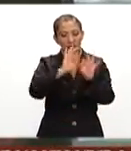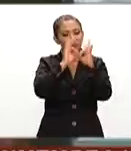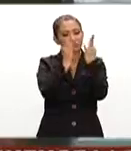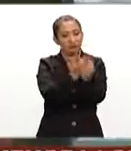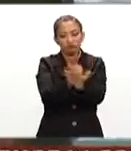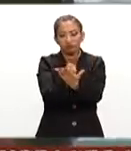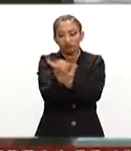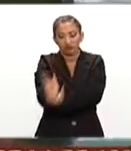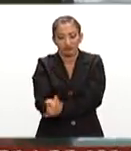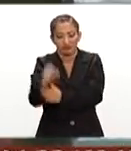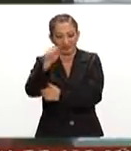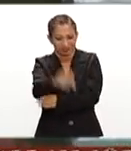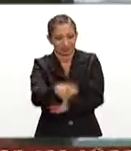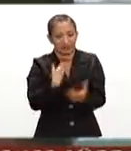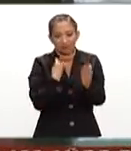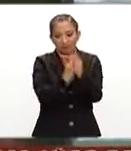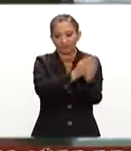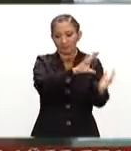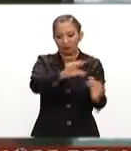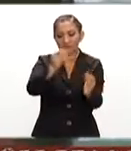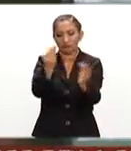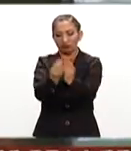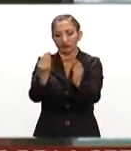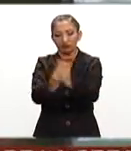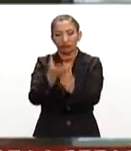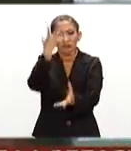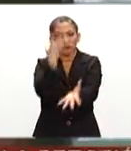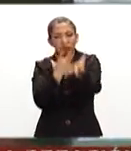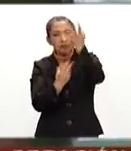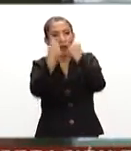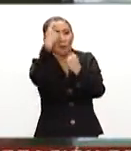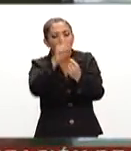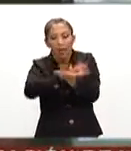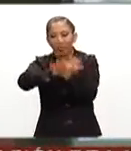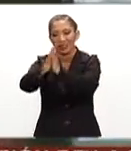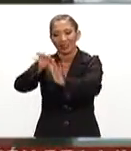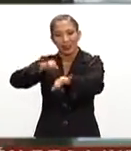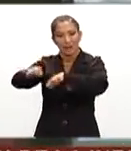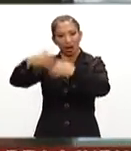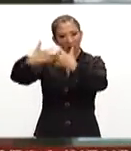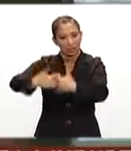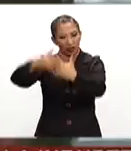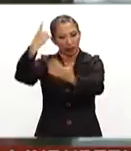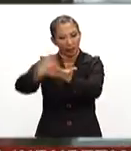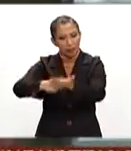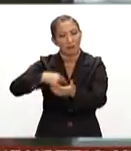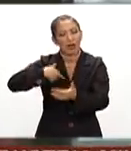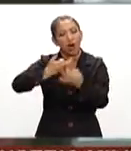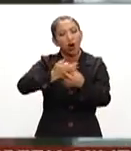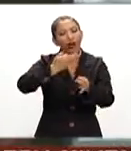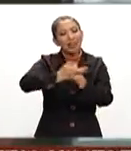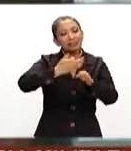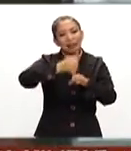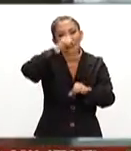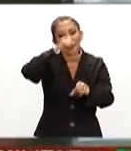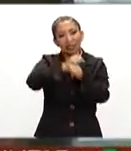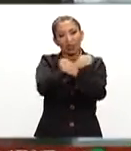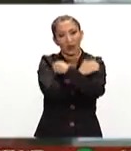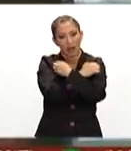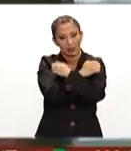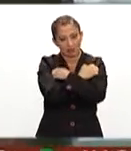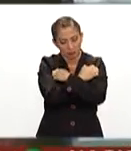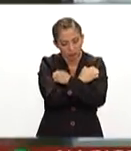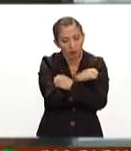de cobro relativa a la impartición de los cursos de capacitación para el trabajo industrial que actualmente realiza la Secretaría de